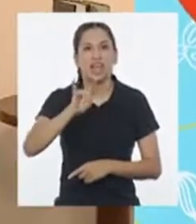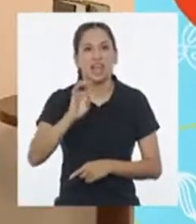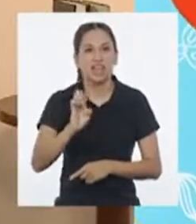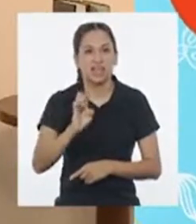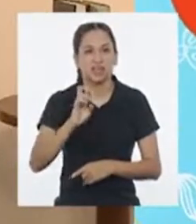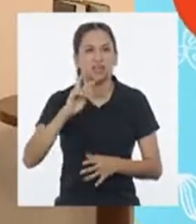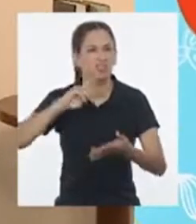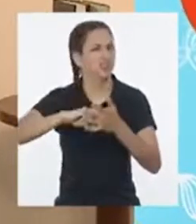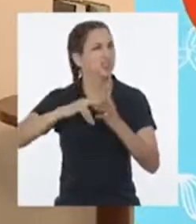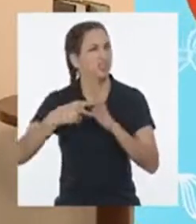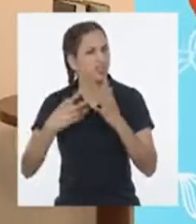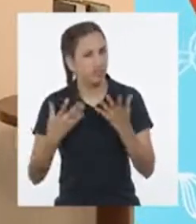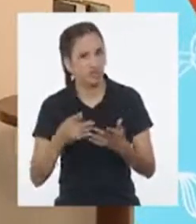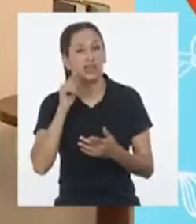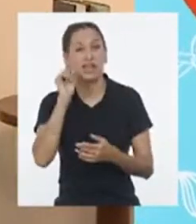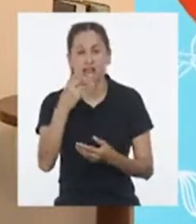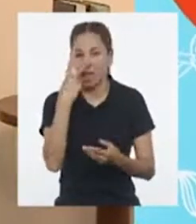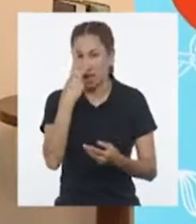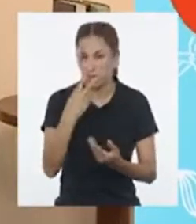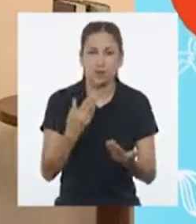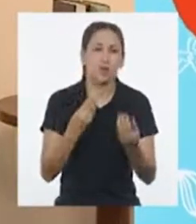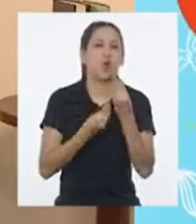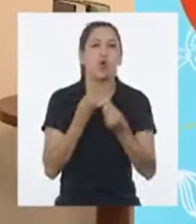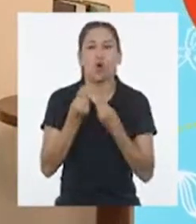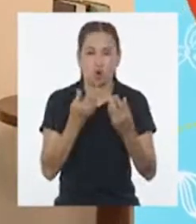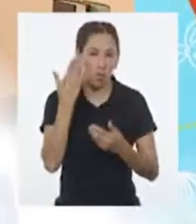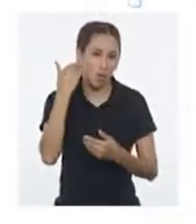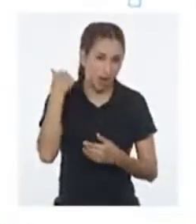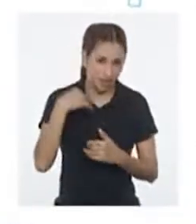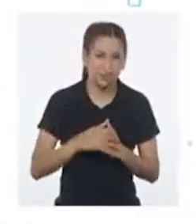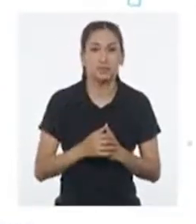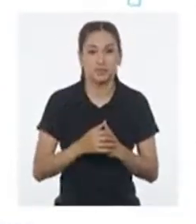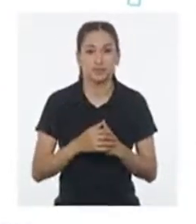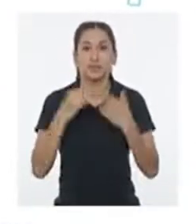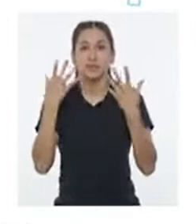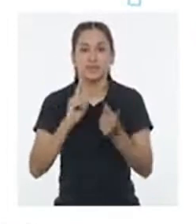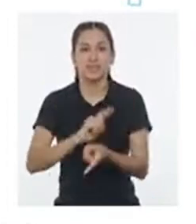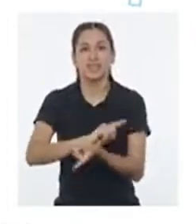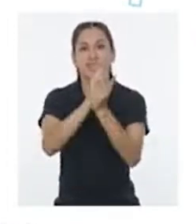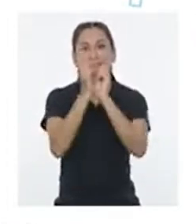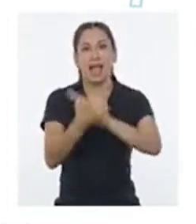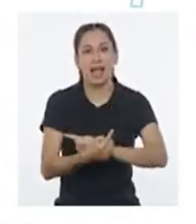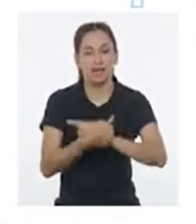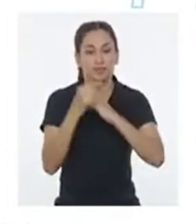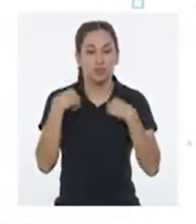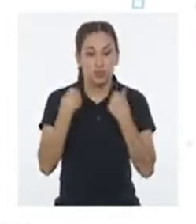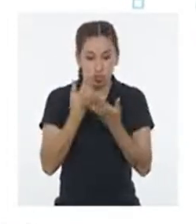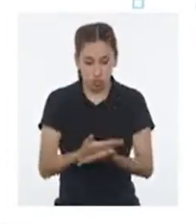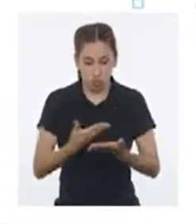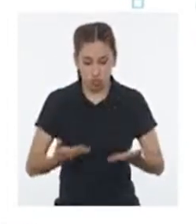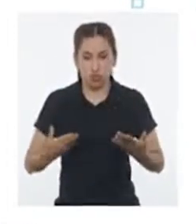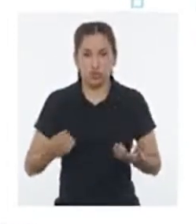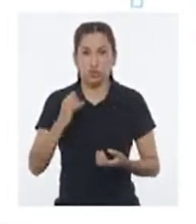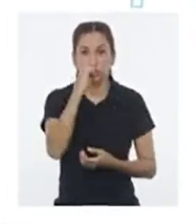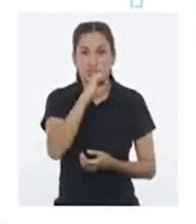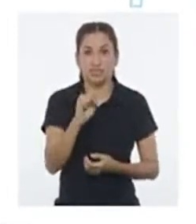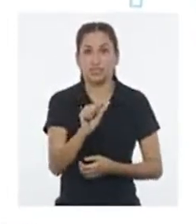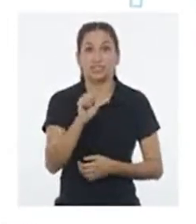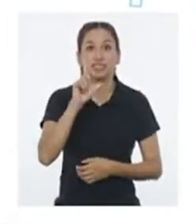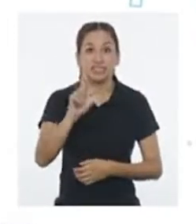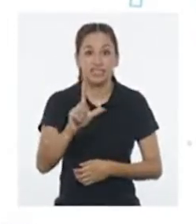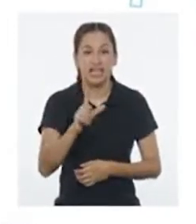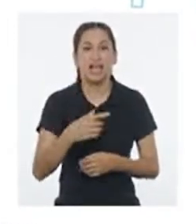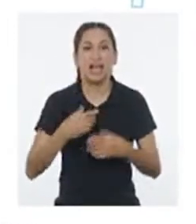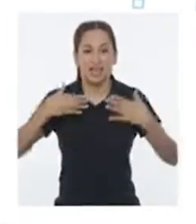cómo funcionaba el trueque en el Tahuantinsuyo. Se contracambiaba productos como la